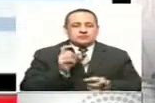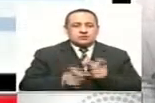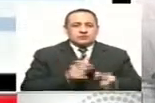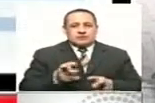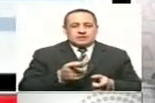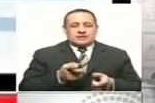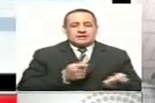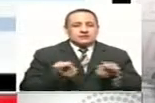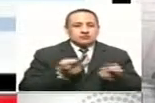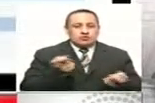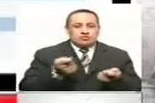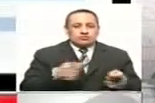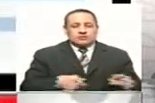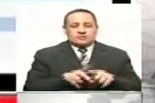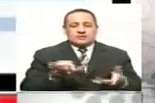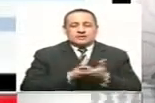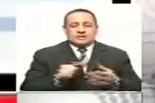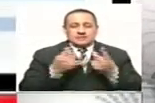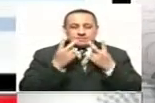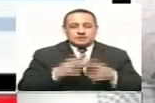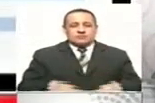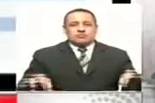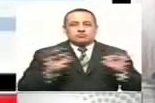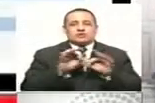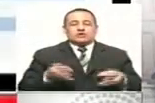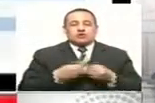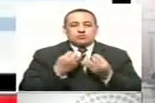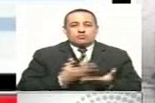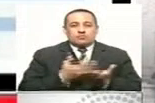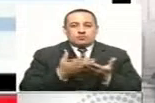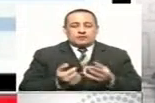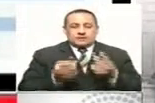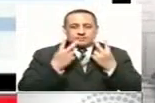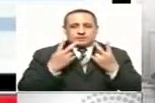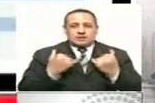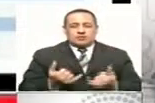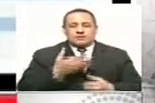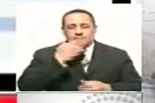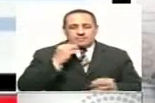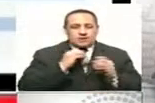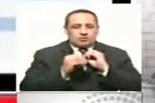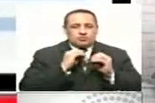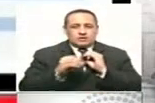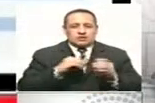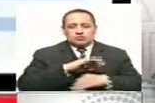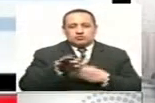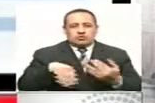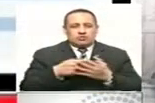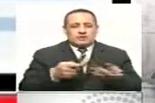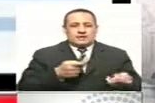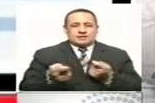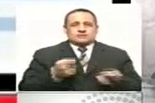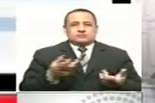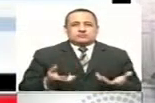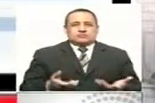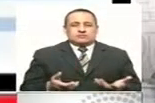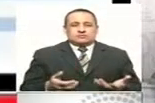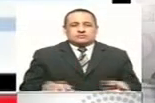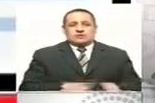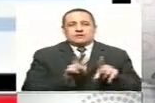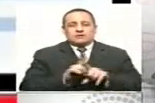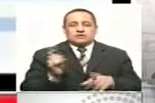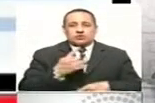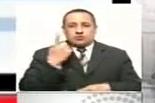gestión pública. Eso es fundamental como para mejorar, digamos, la gestión en